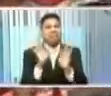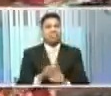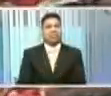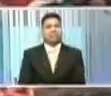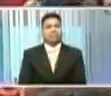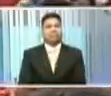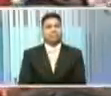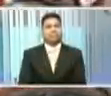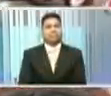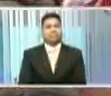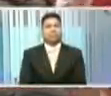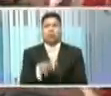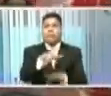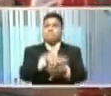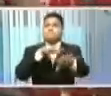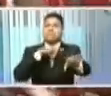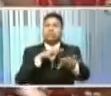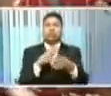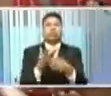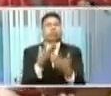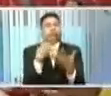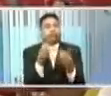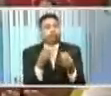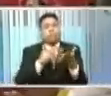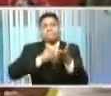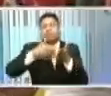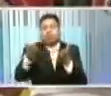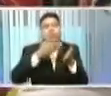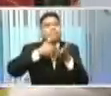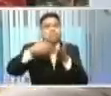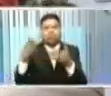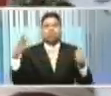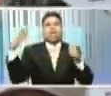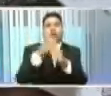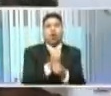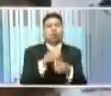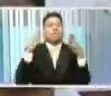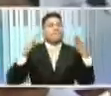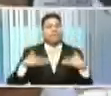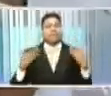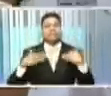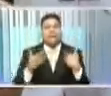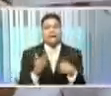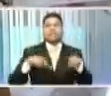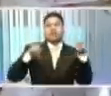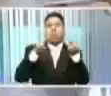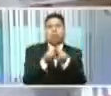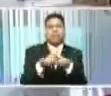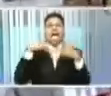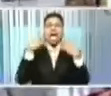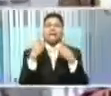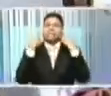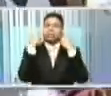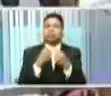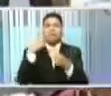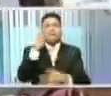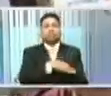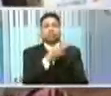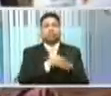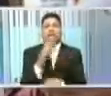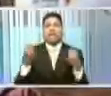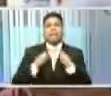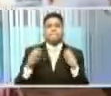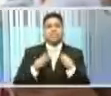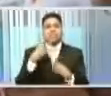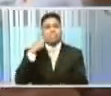Y son millones de logros en felicidad, en igualdad, en seguridad social, en vida,